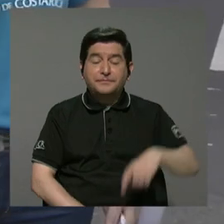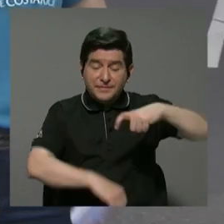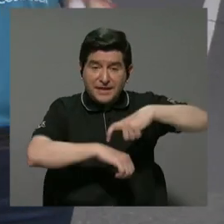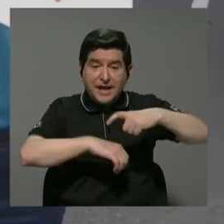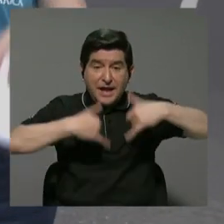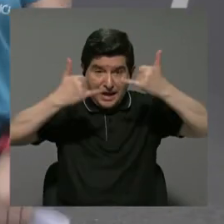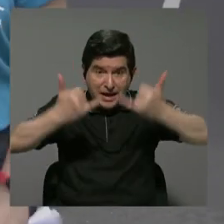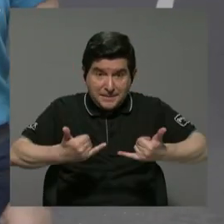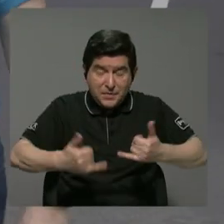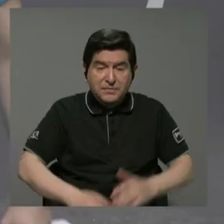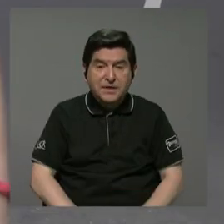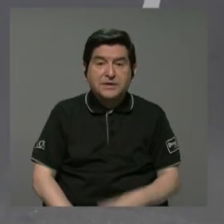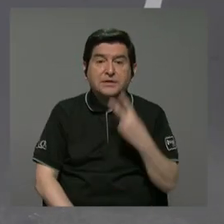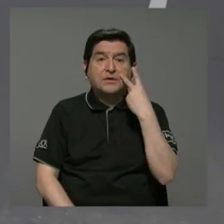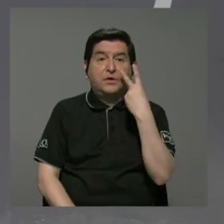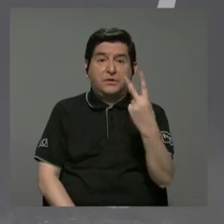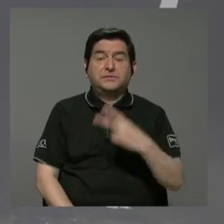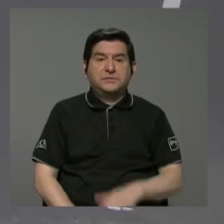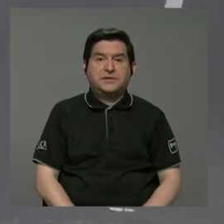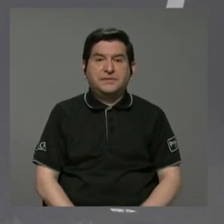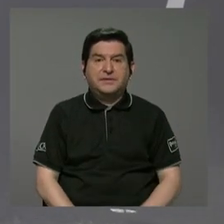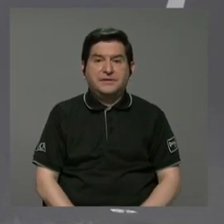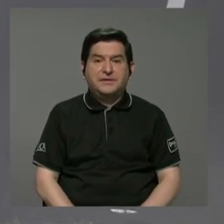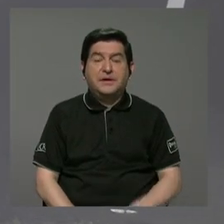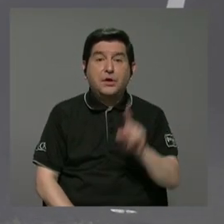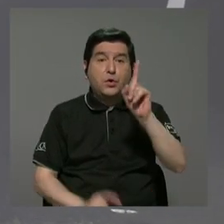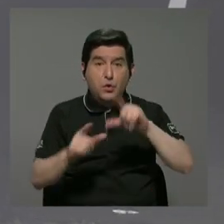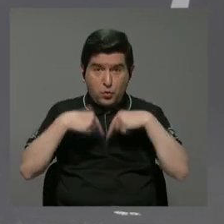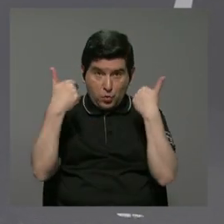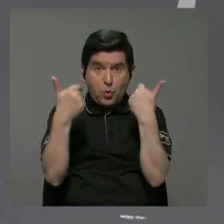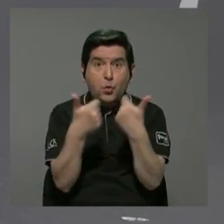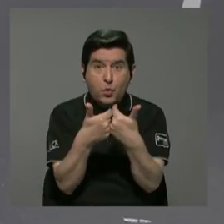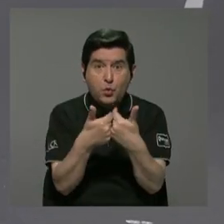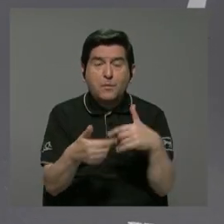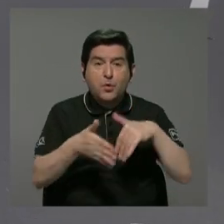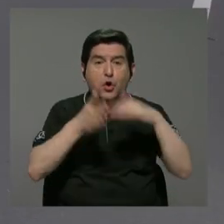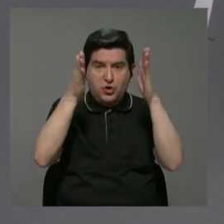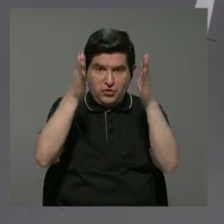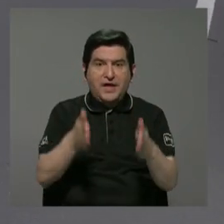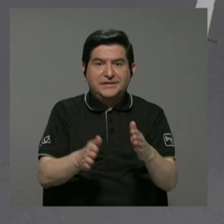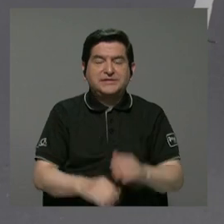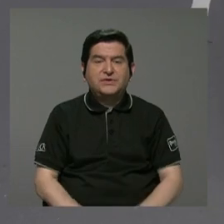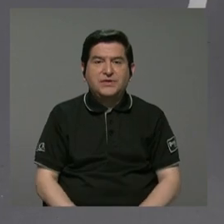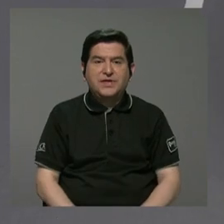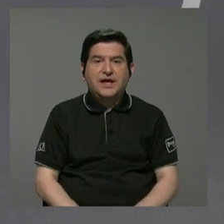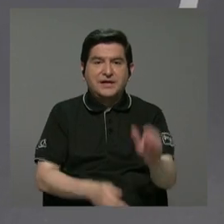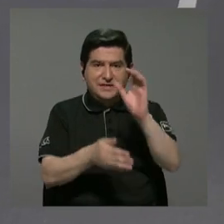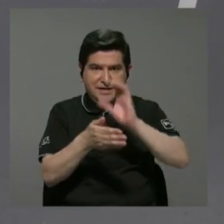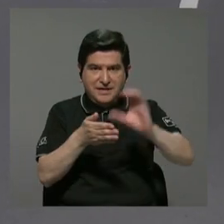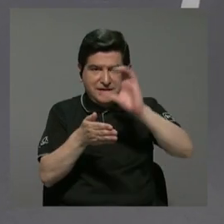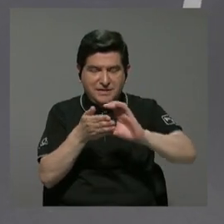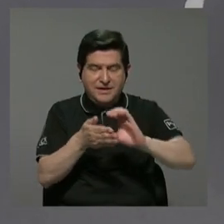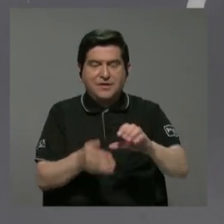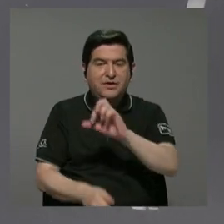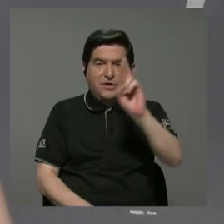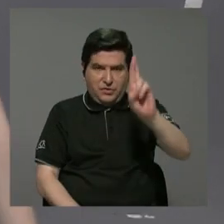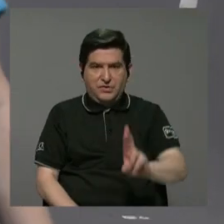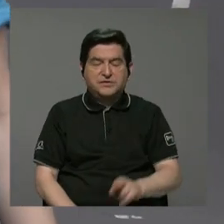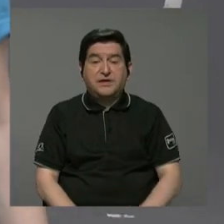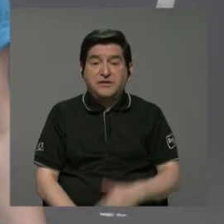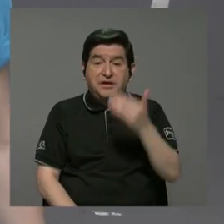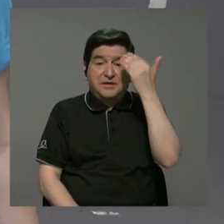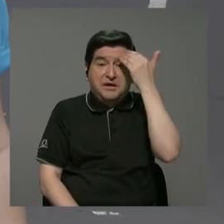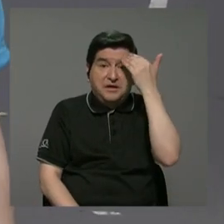momento acabamos de ver también que está llegando un grupo de estudiantes del Liceo de Costa Rica. No